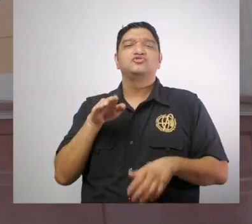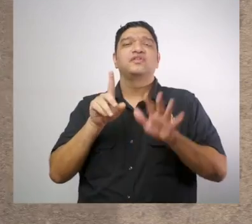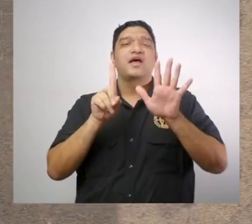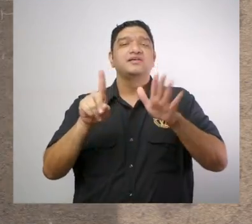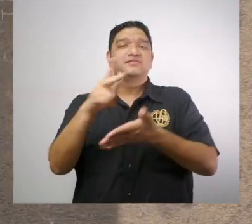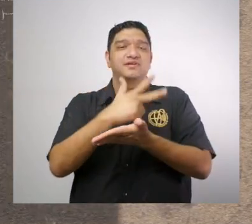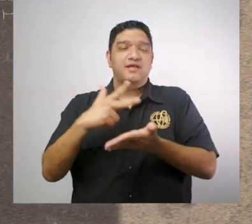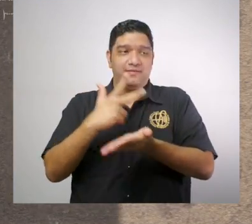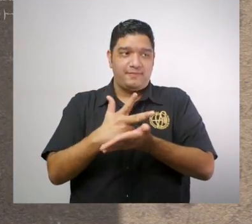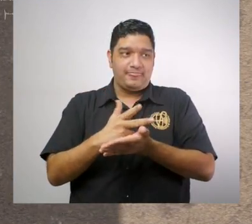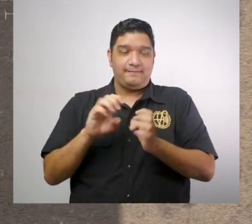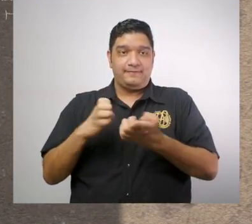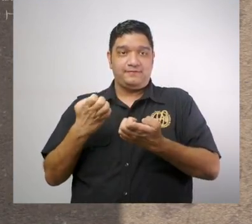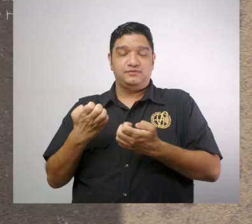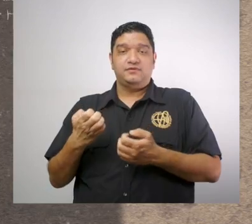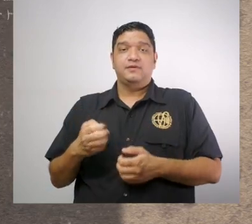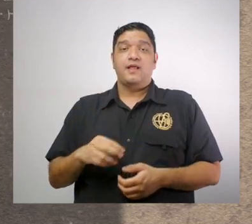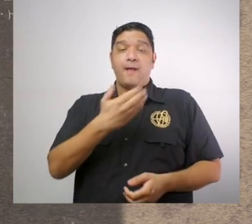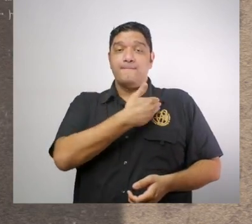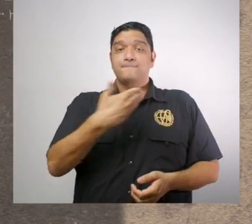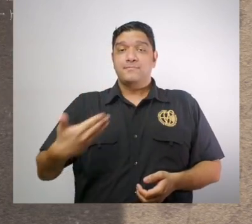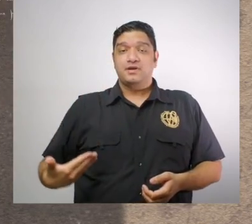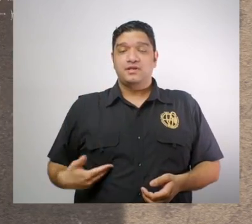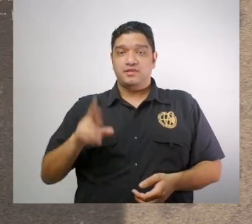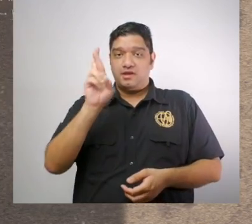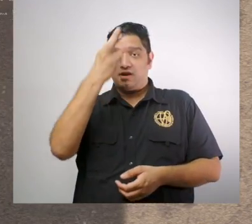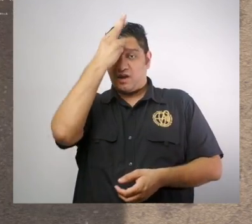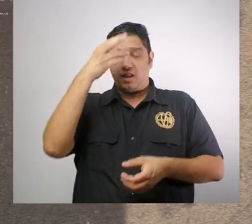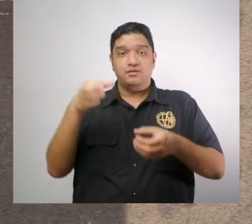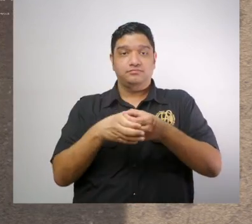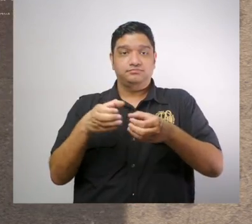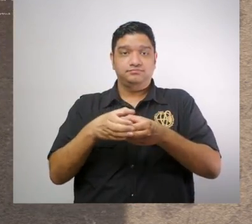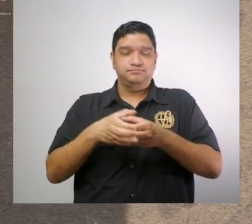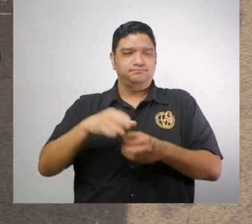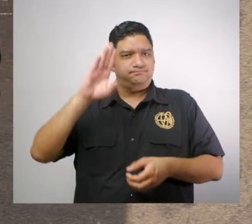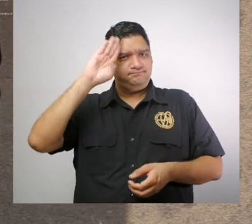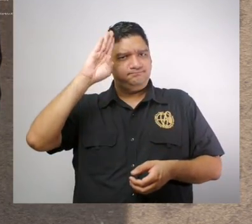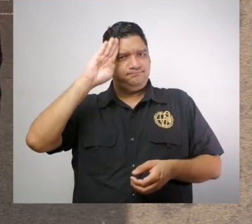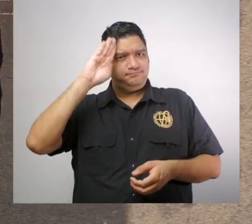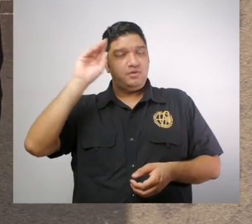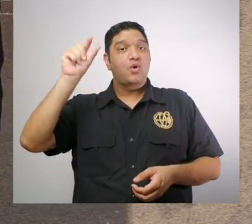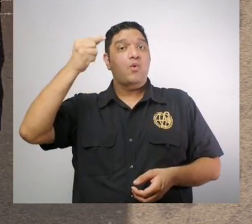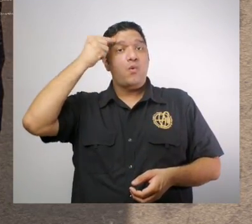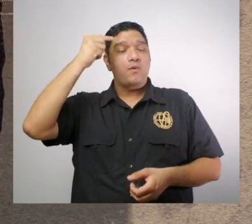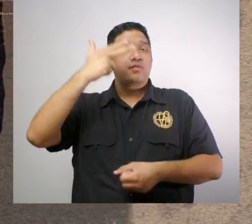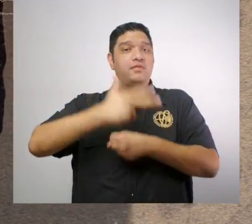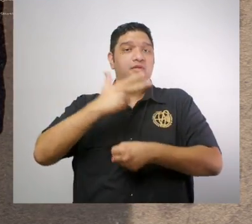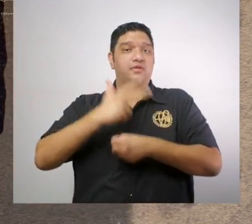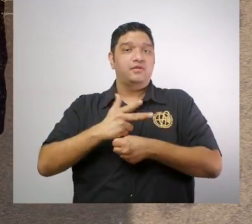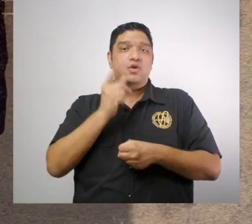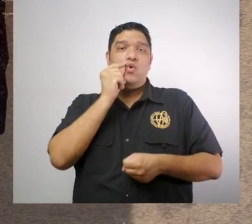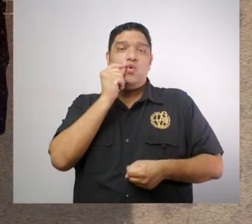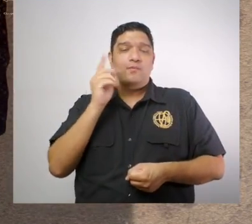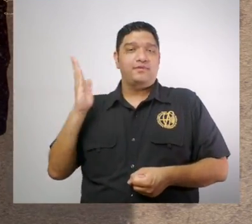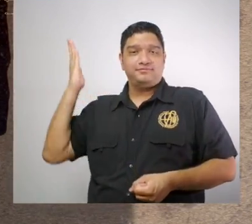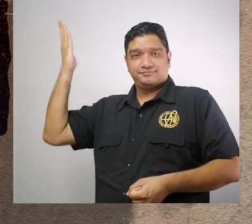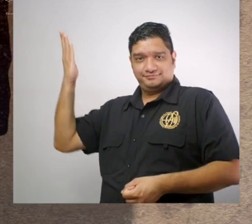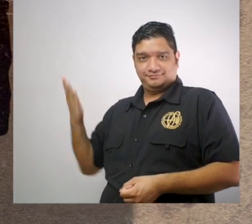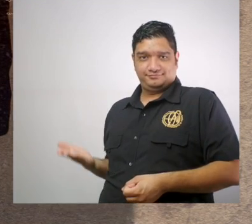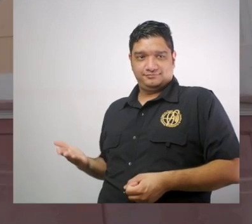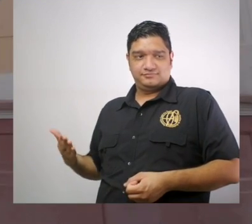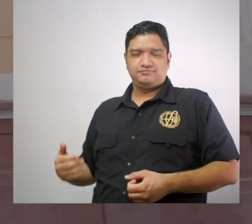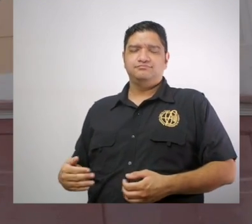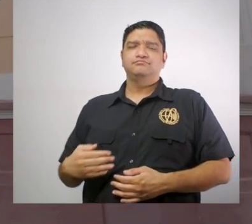trasladó el presidente de la Real Audiencia, capitán general y gobernador de Guatemala, Martín de